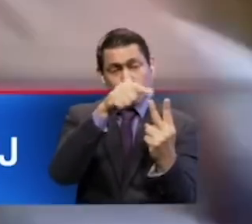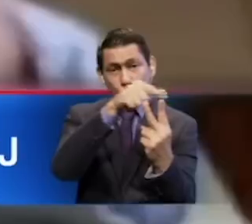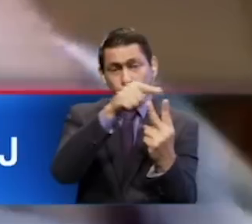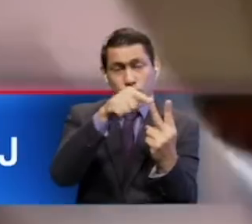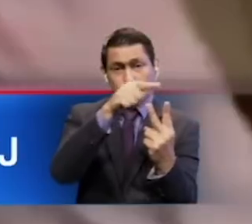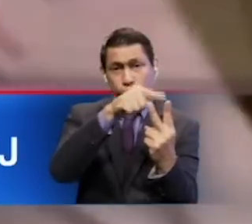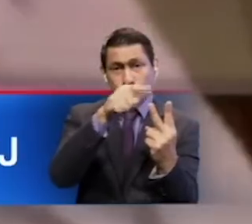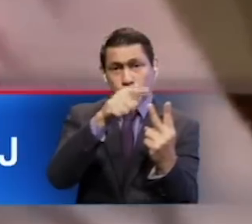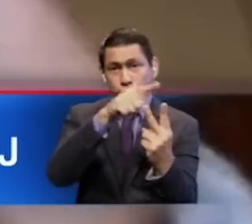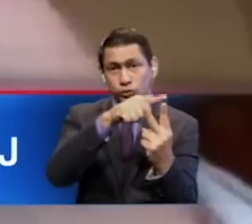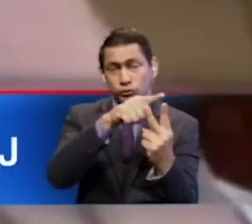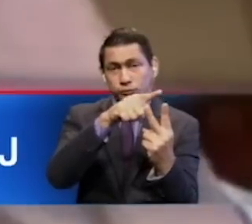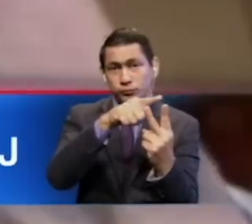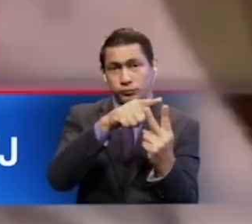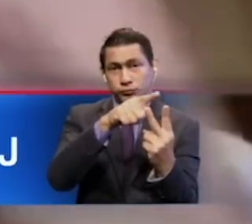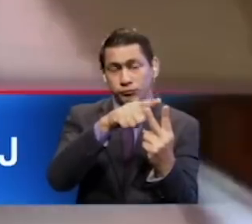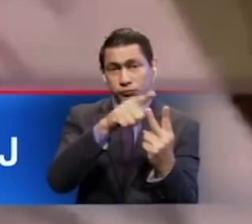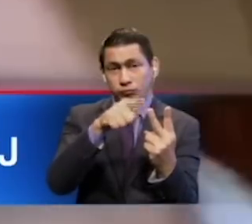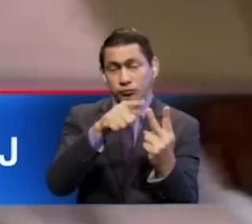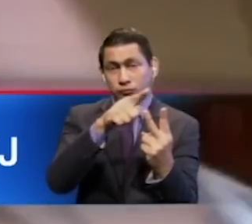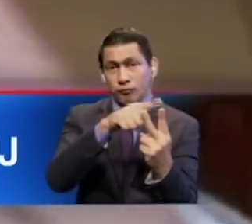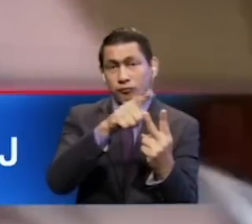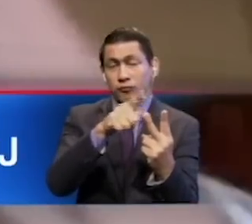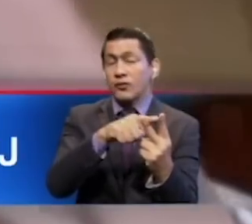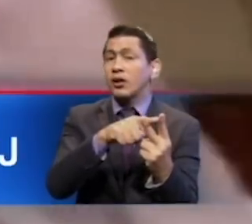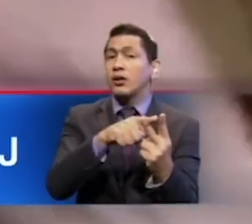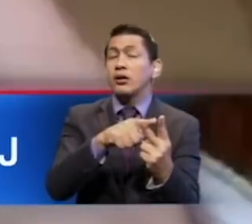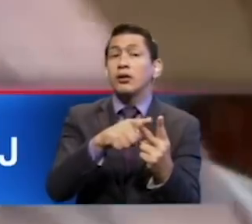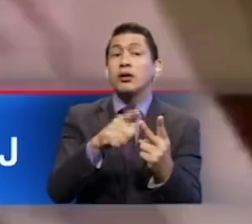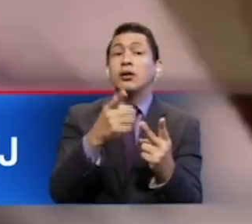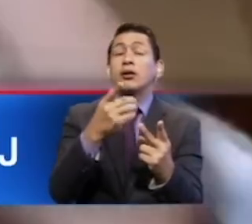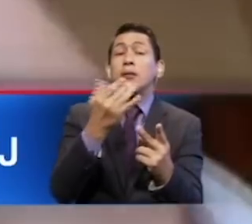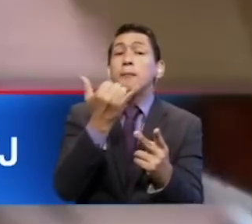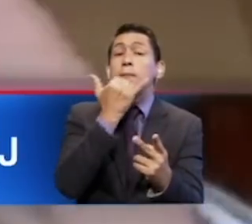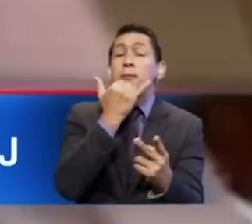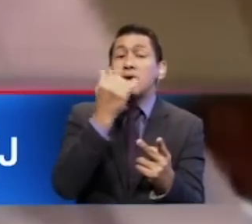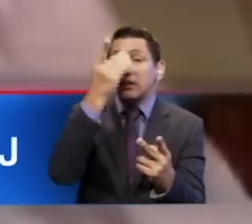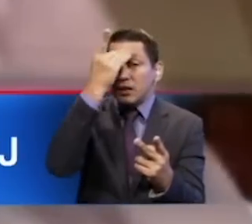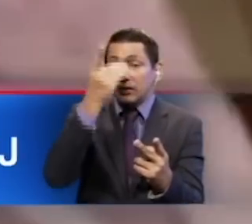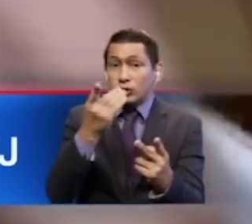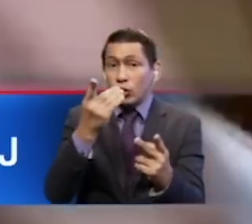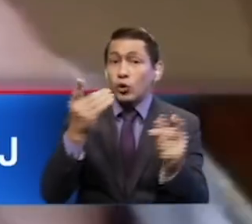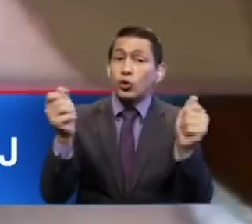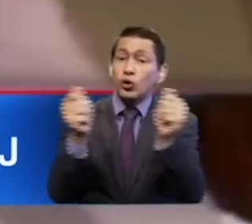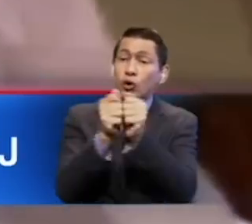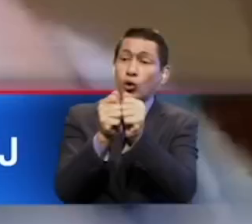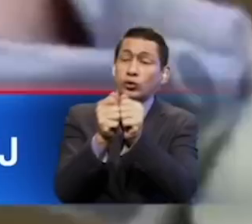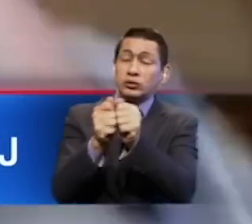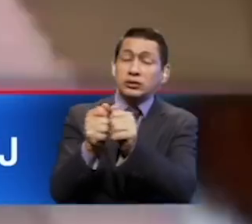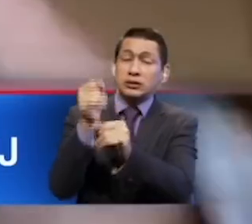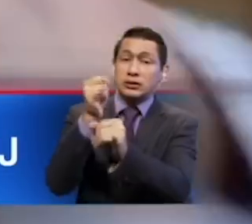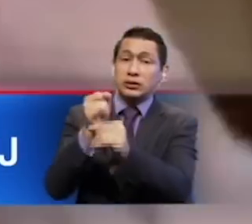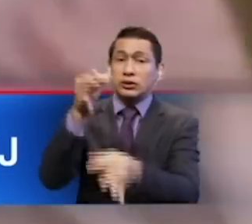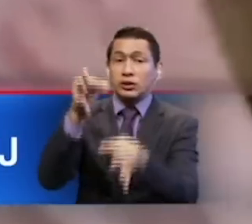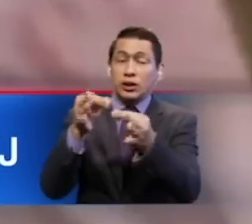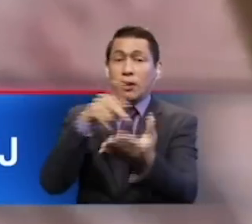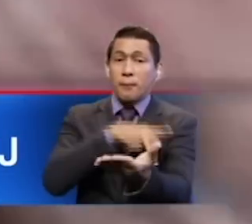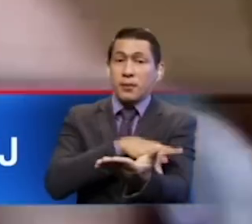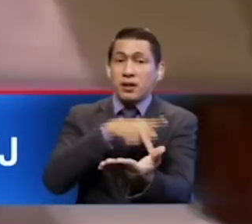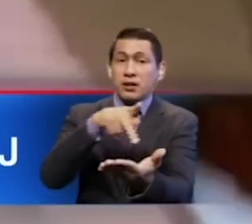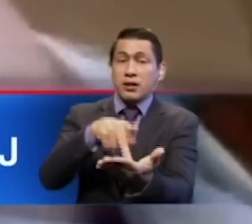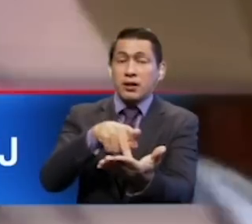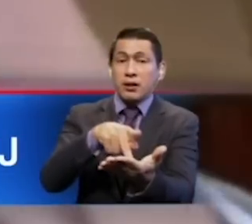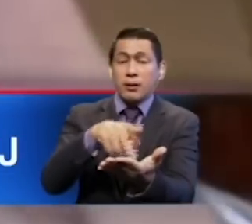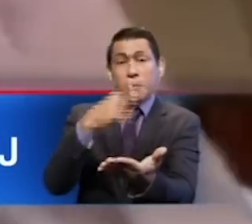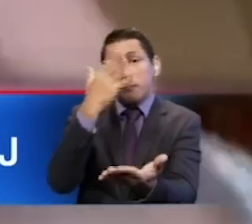obtener una resolución de otra corte, de la Corte Provincial de Pichincha, a favor de una tesis